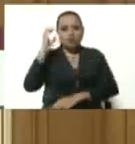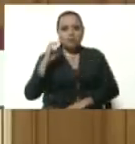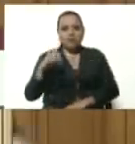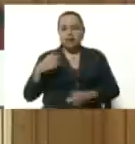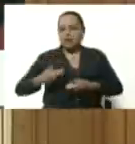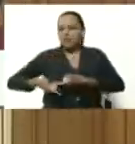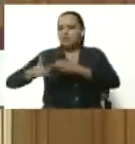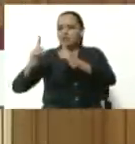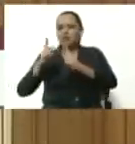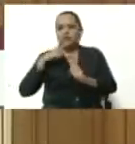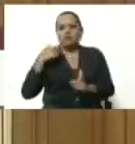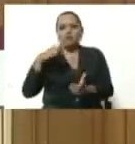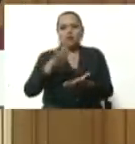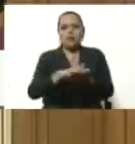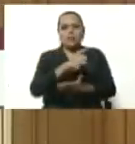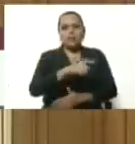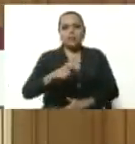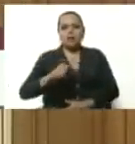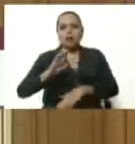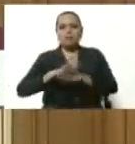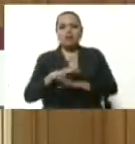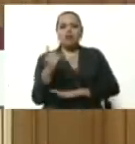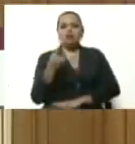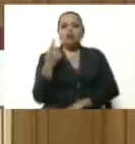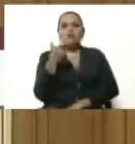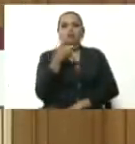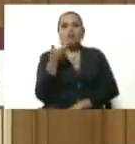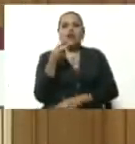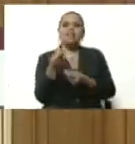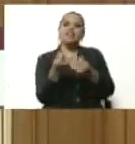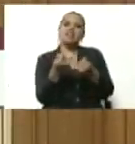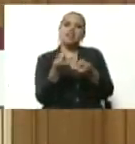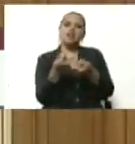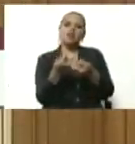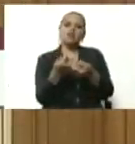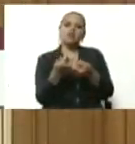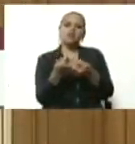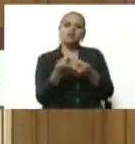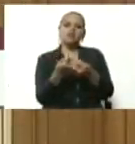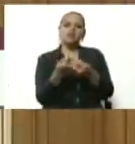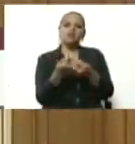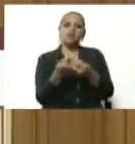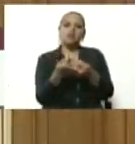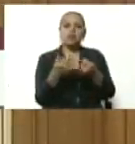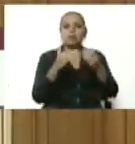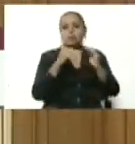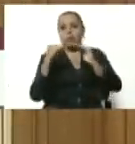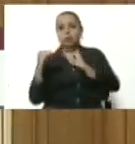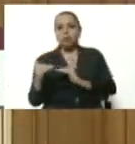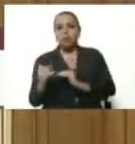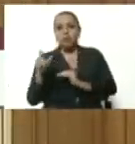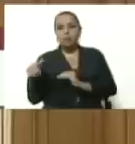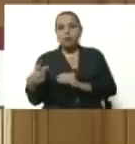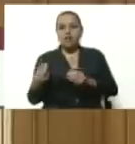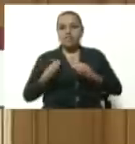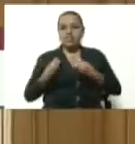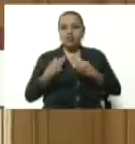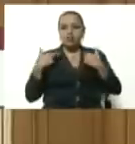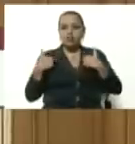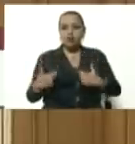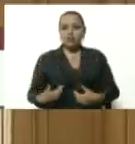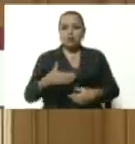gente porque privilegió el capital por encima de la vida humana, porque se dejó chantajear por